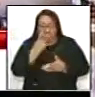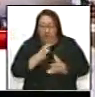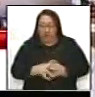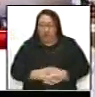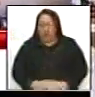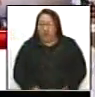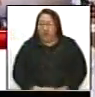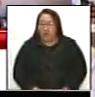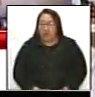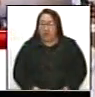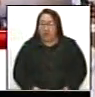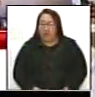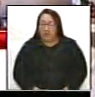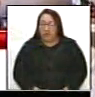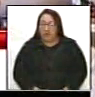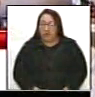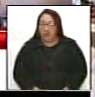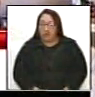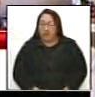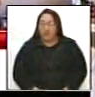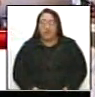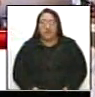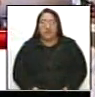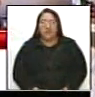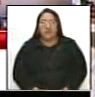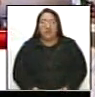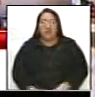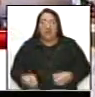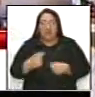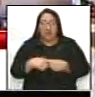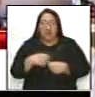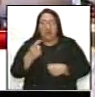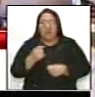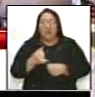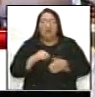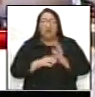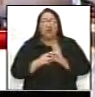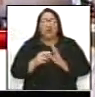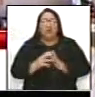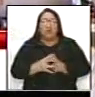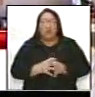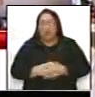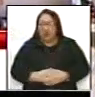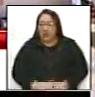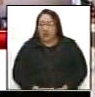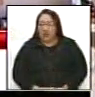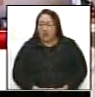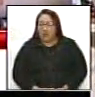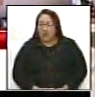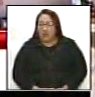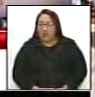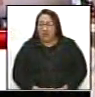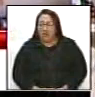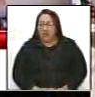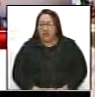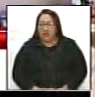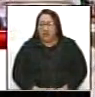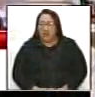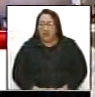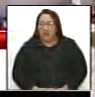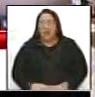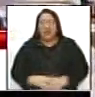Estamos viendo y nadie hace absolutamente nada. ¿Para qué existe la DINI? El presidente se pasa atacando al Congreso mañana, tarde y noche,